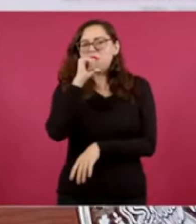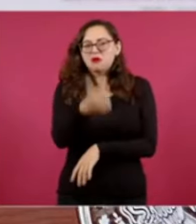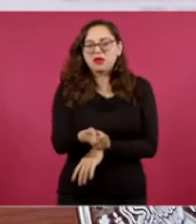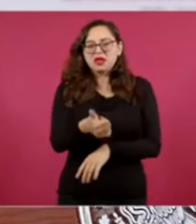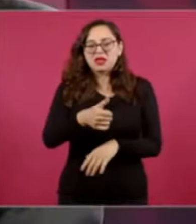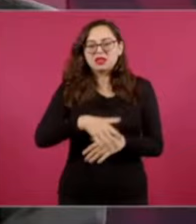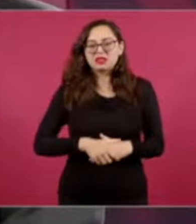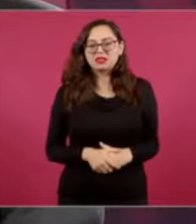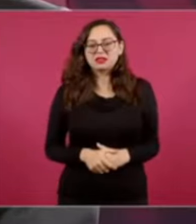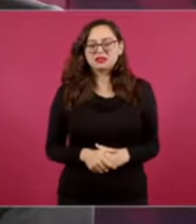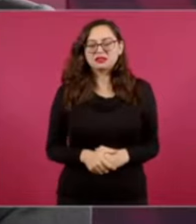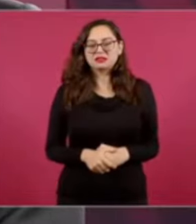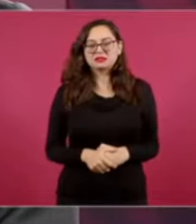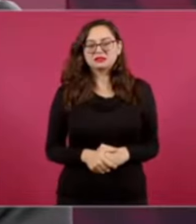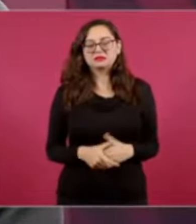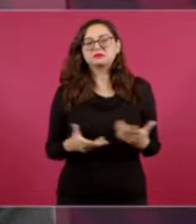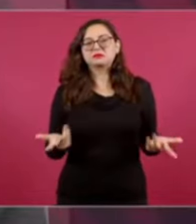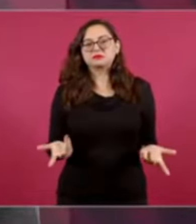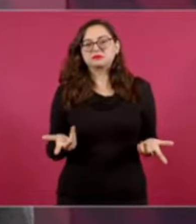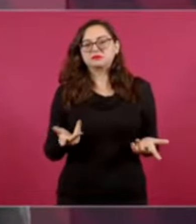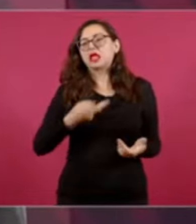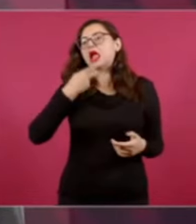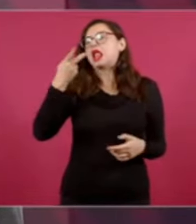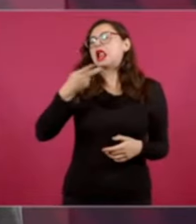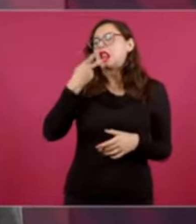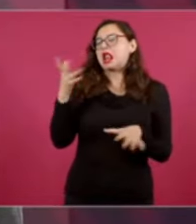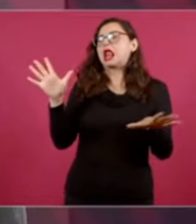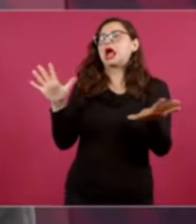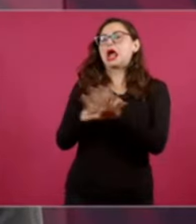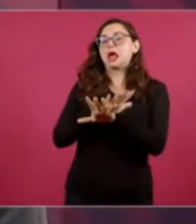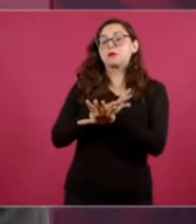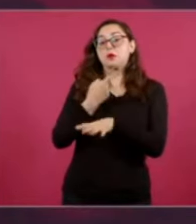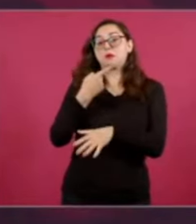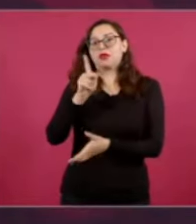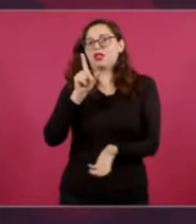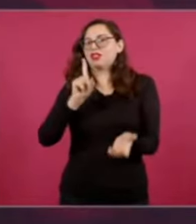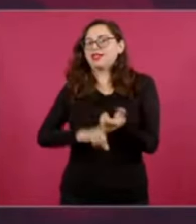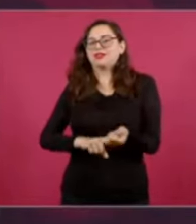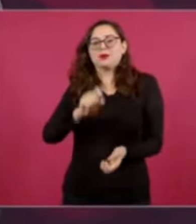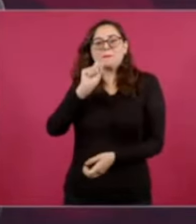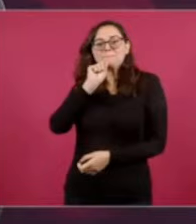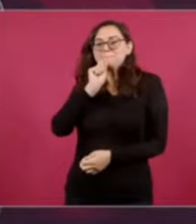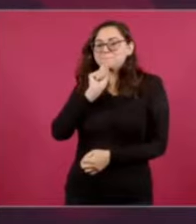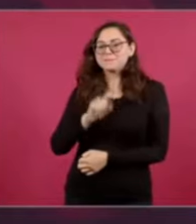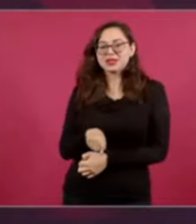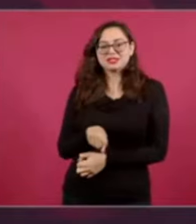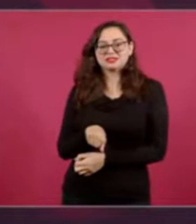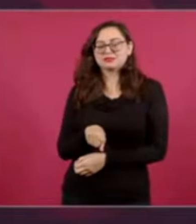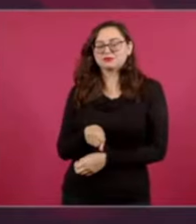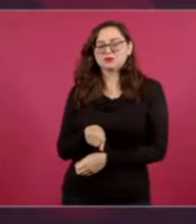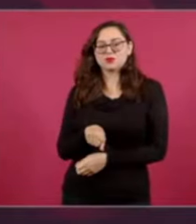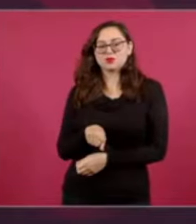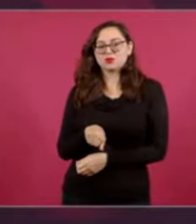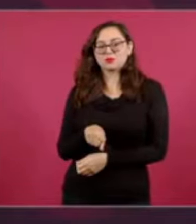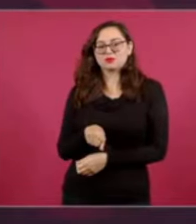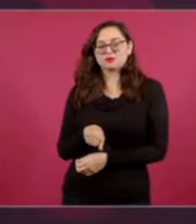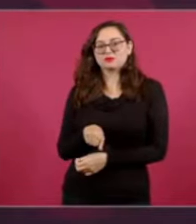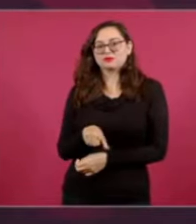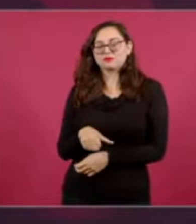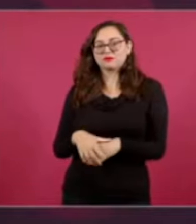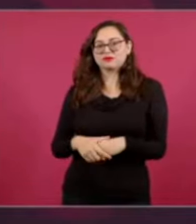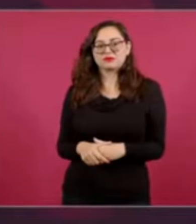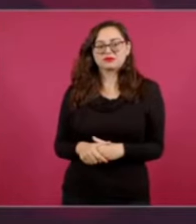que se conoce como gatopardismo, eso que consiste en que las cosas en apariencia cambian para seguir igual,